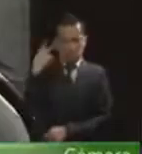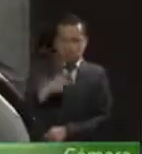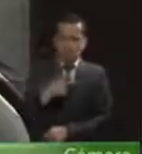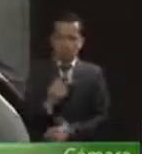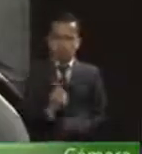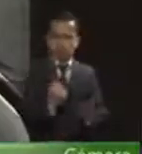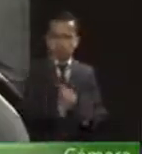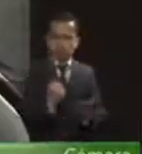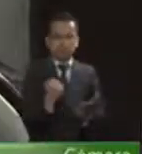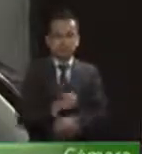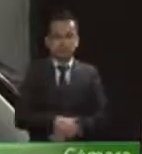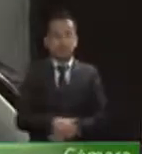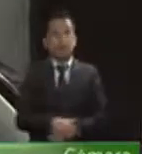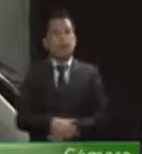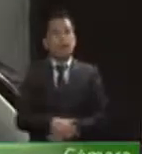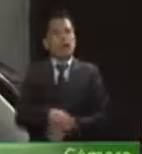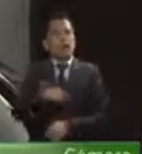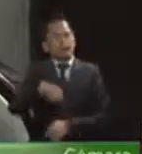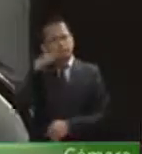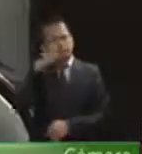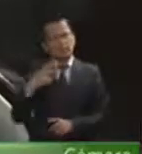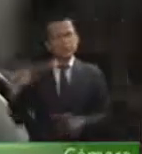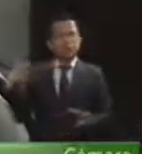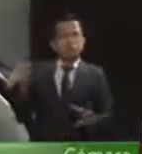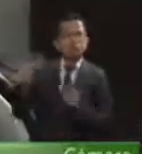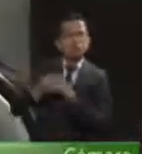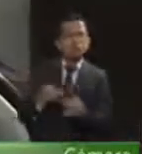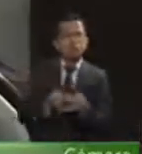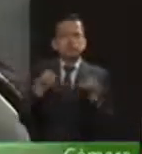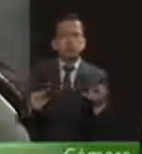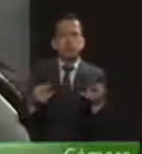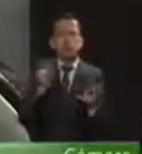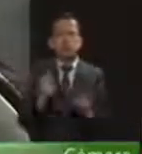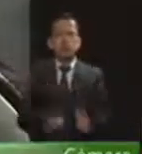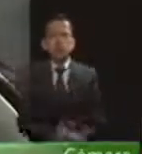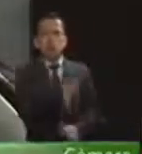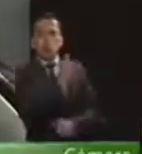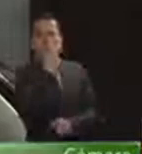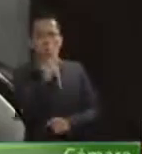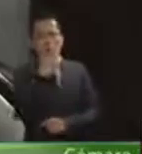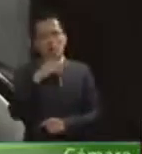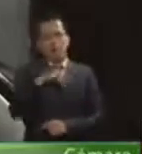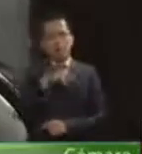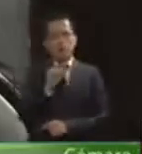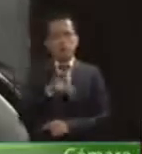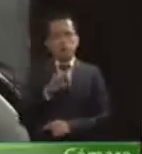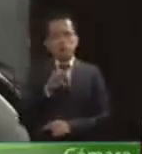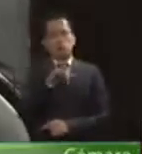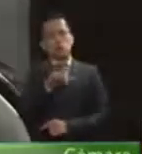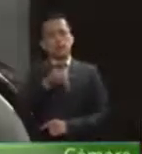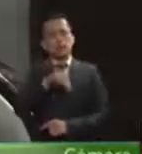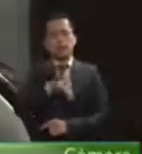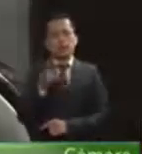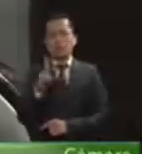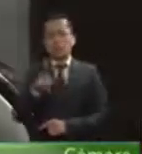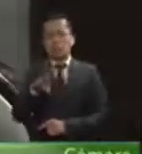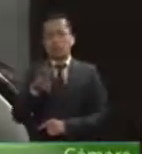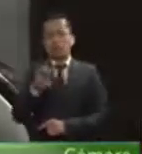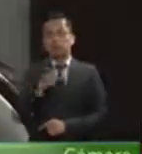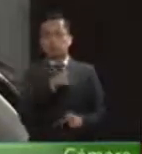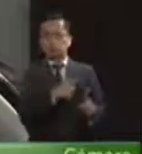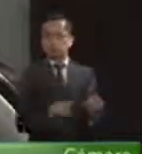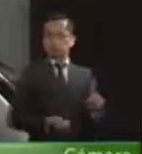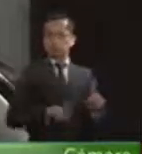nuestro país, Manuel M. Ponce es considerado el precursor del nacionalismo musical mexicano. En ese